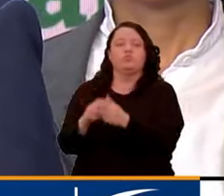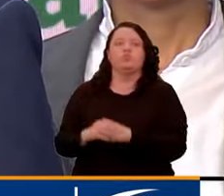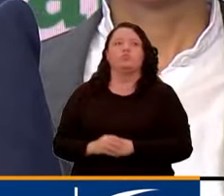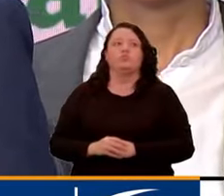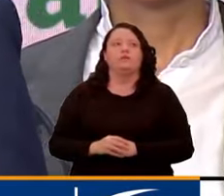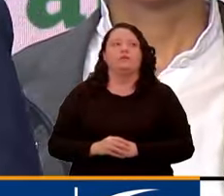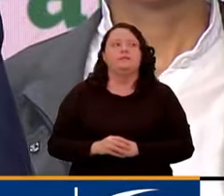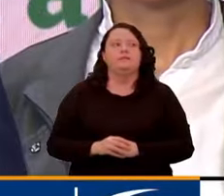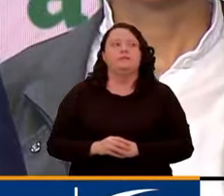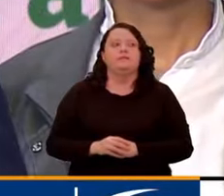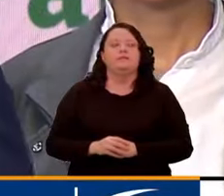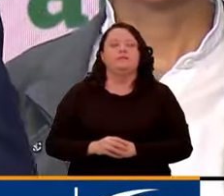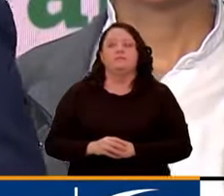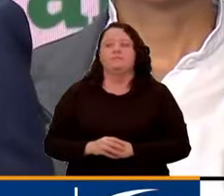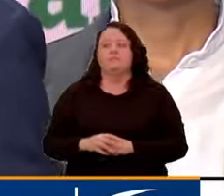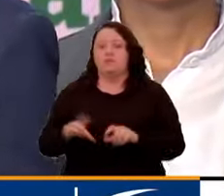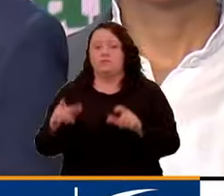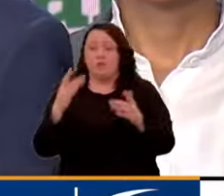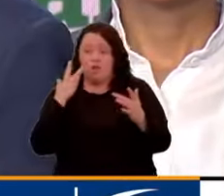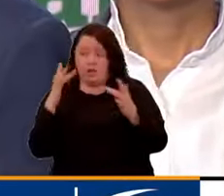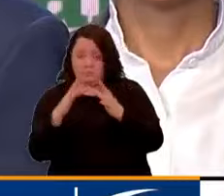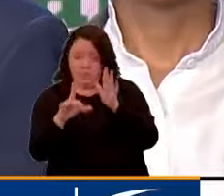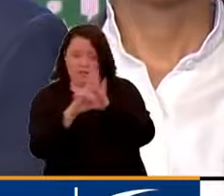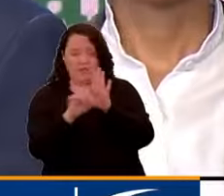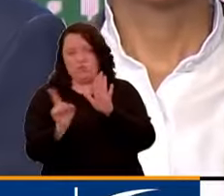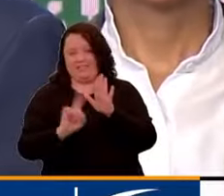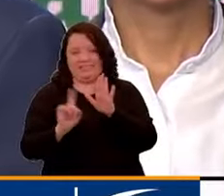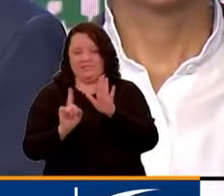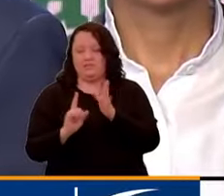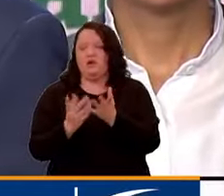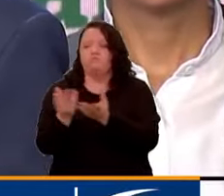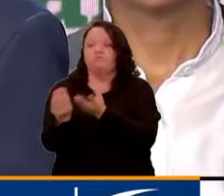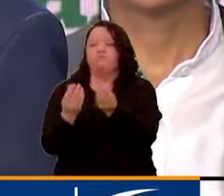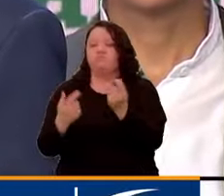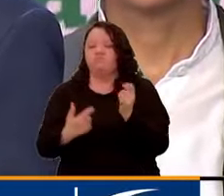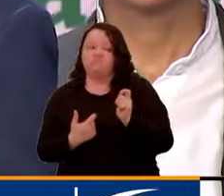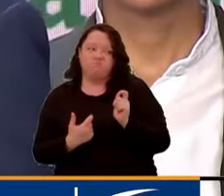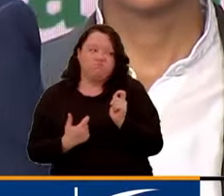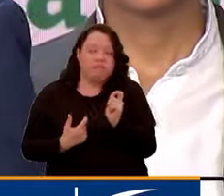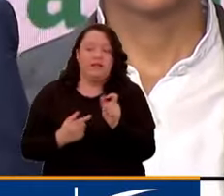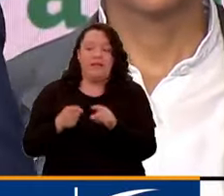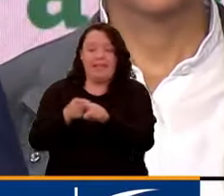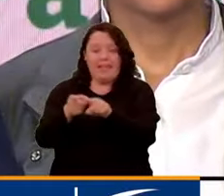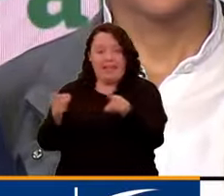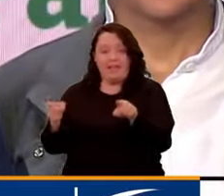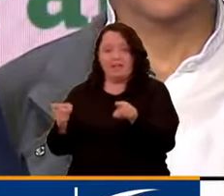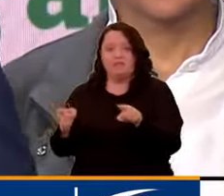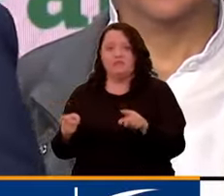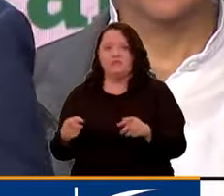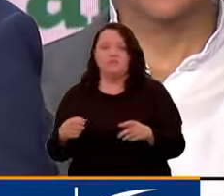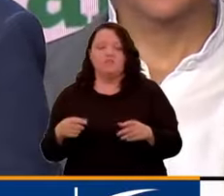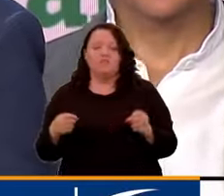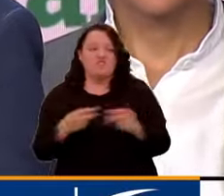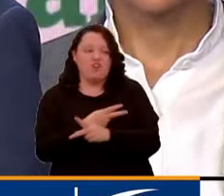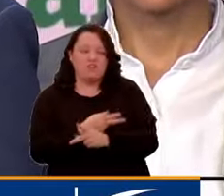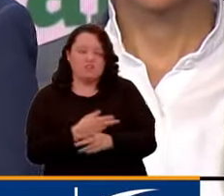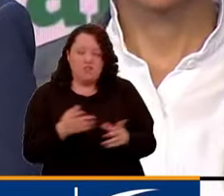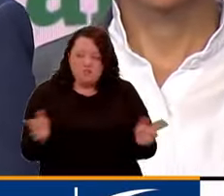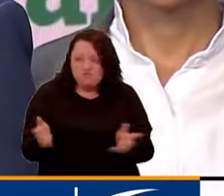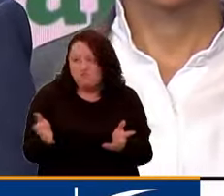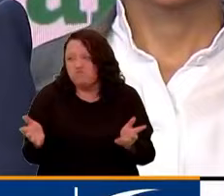que al margen de la ley en esas zonas que siguen promoviendo la